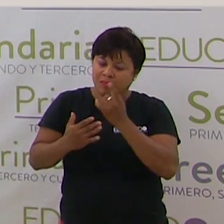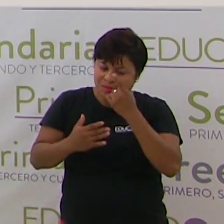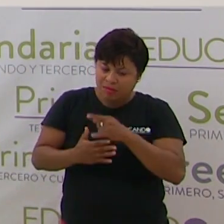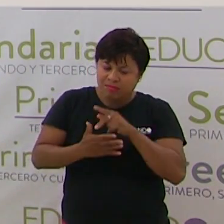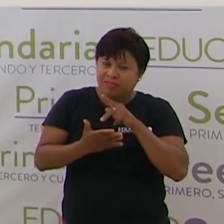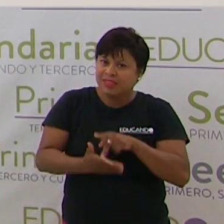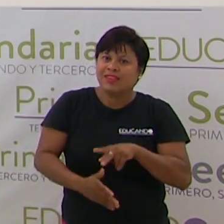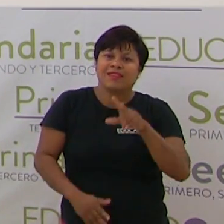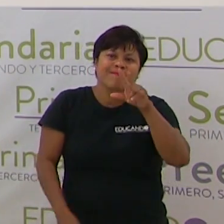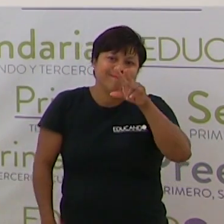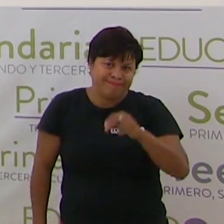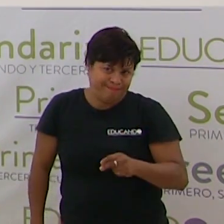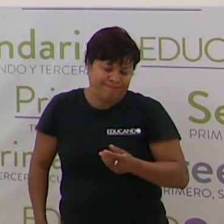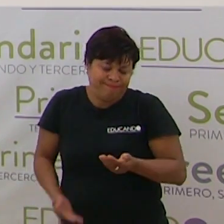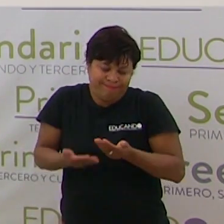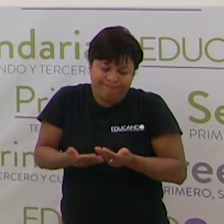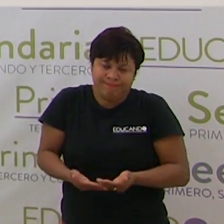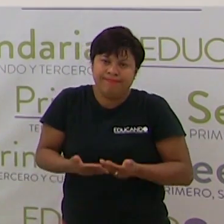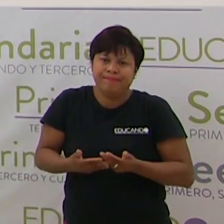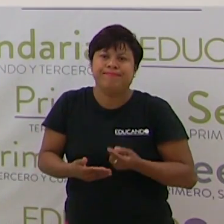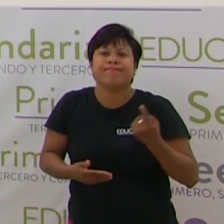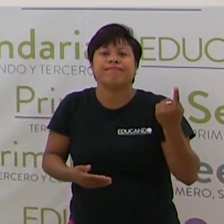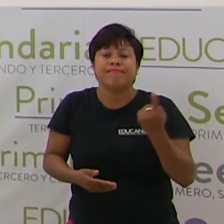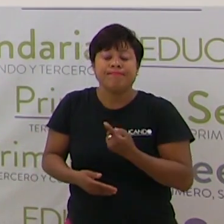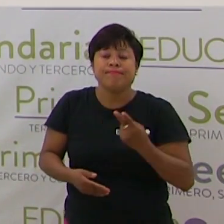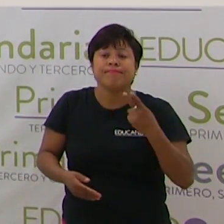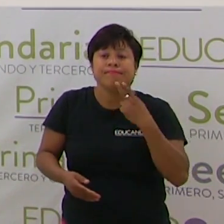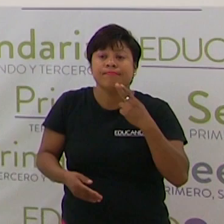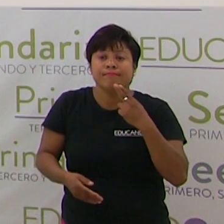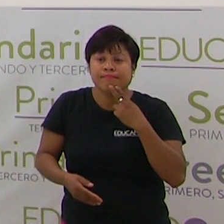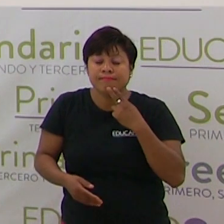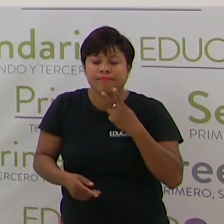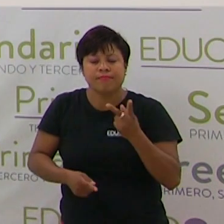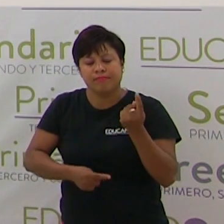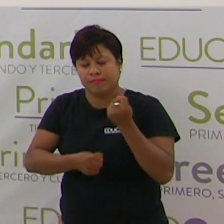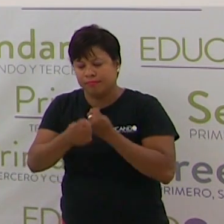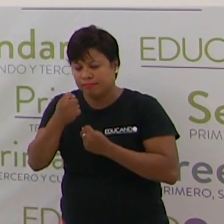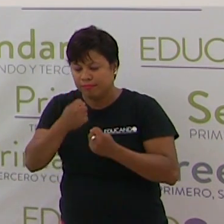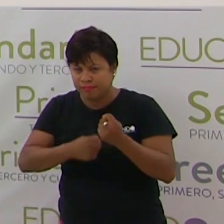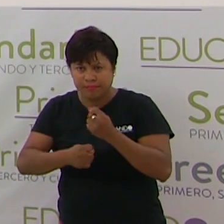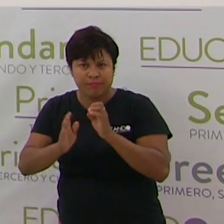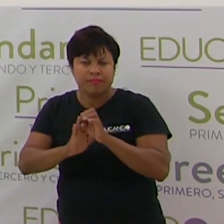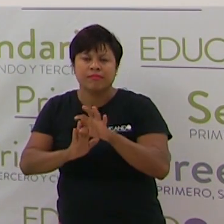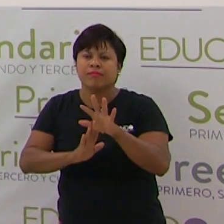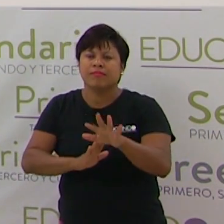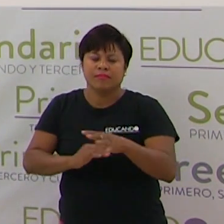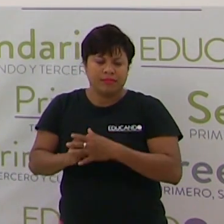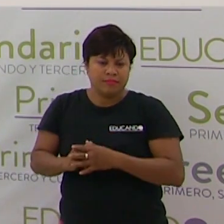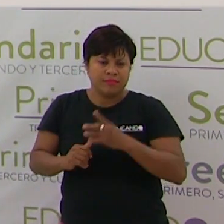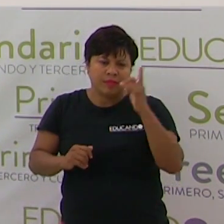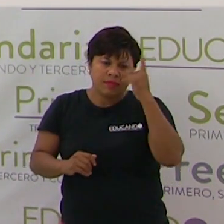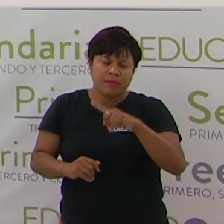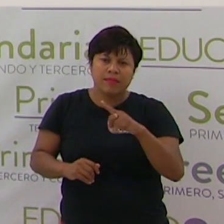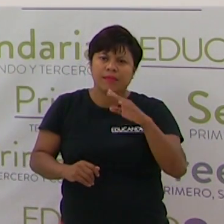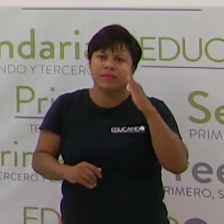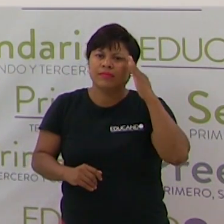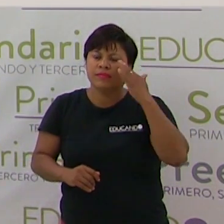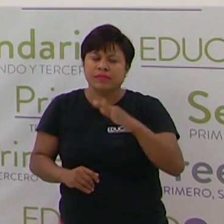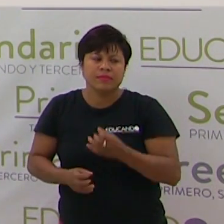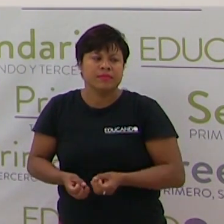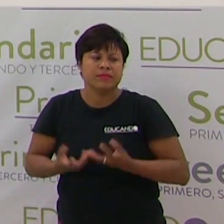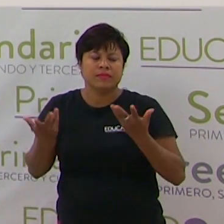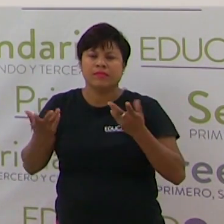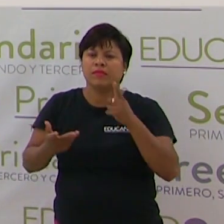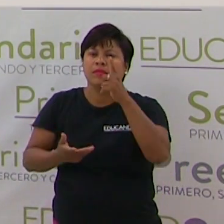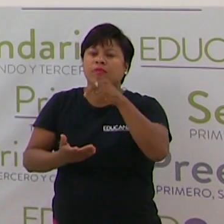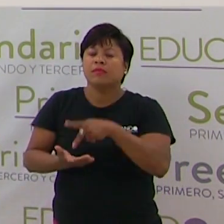algo, ¿sí? ¿Qué utilizan en la tienda, por ejemplo, para saber cuánto es